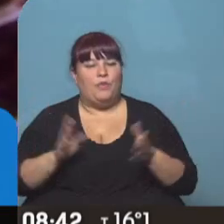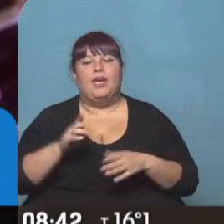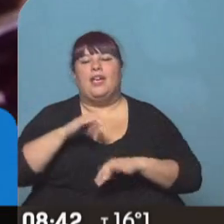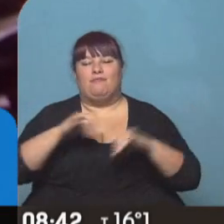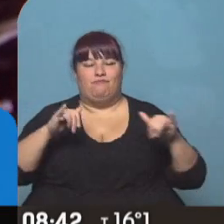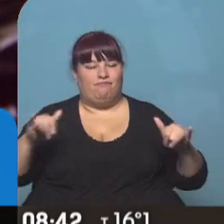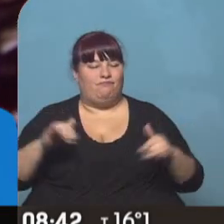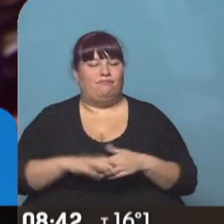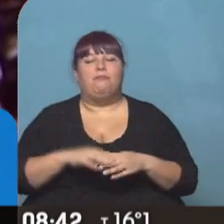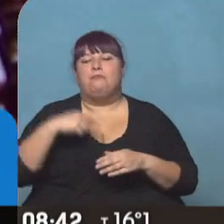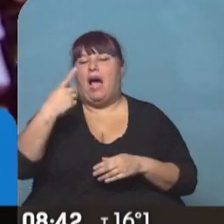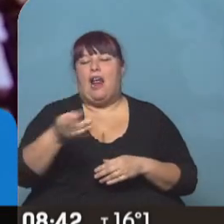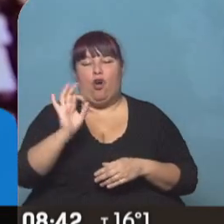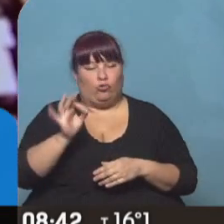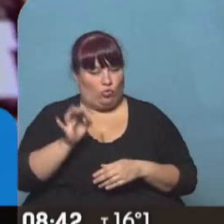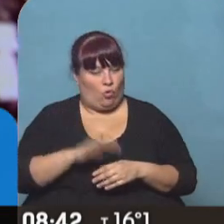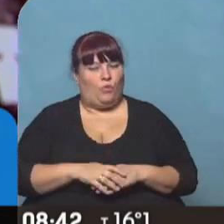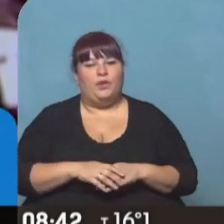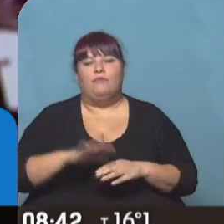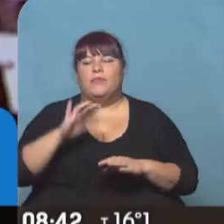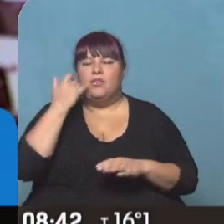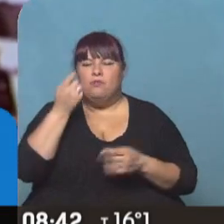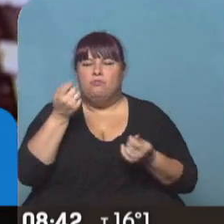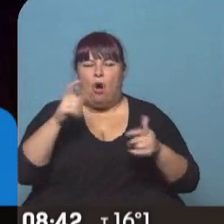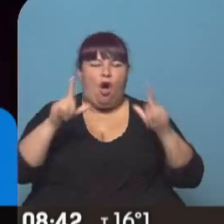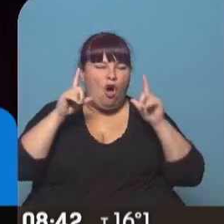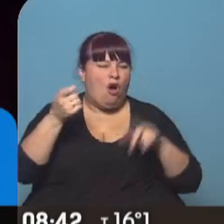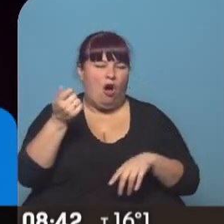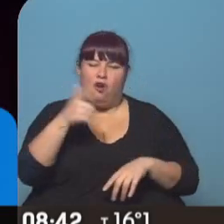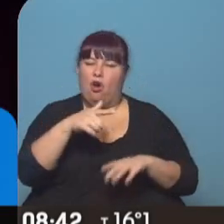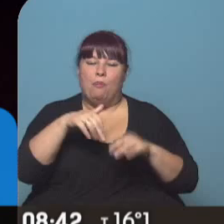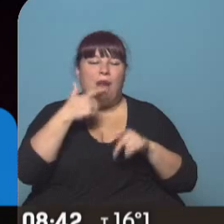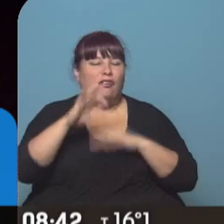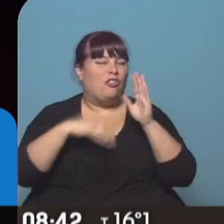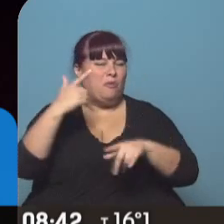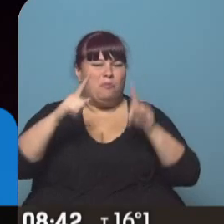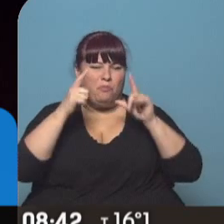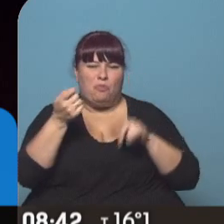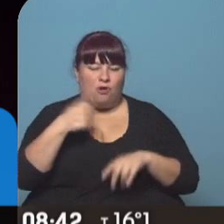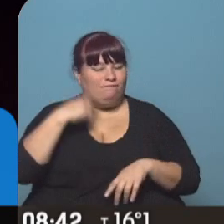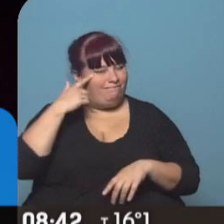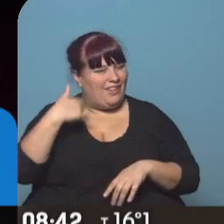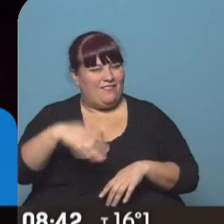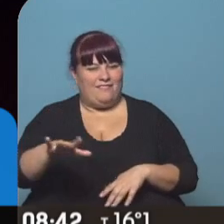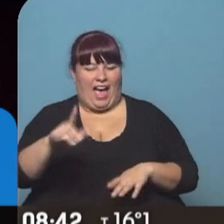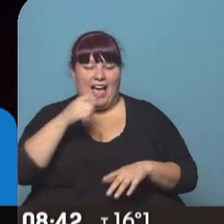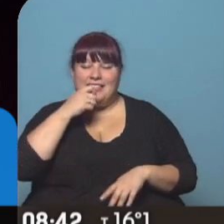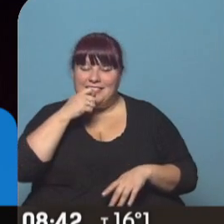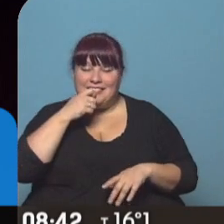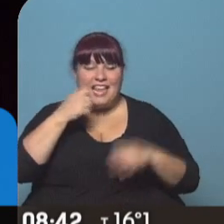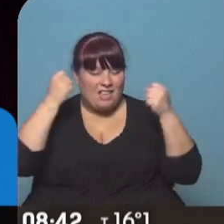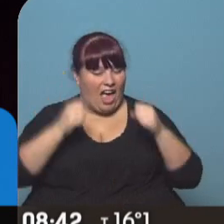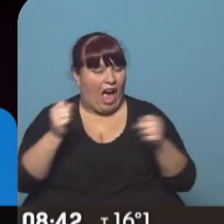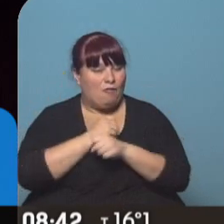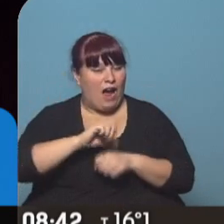la campaña con vistas a octubre apareció muy poquito después de las pasos y yo creo que va a salir con si se llega a confirmar